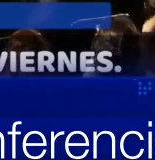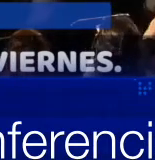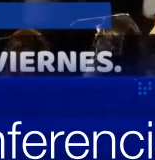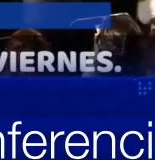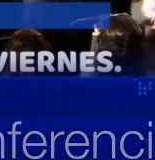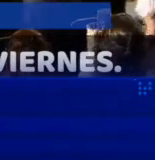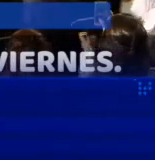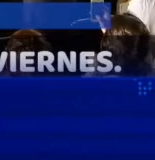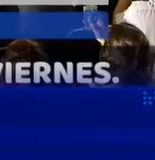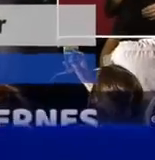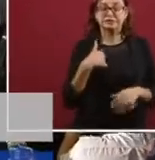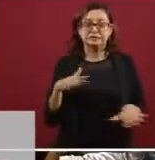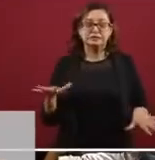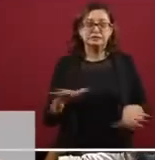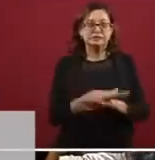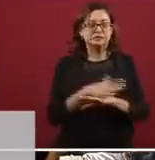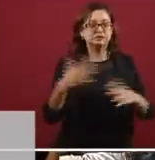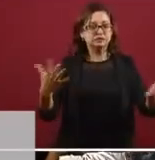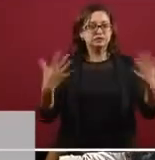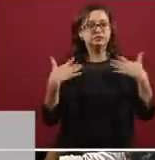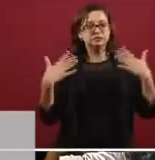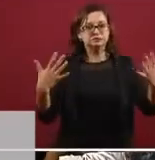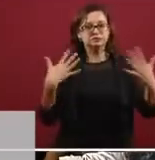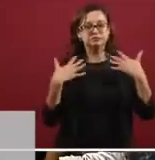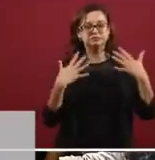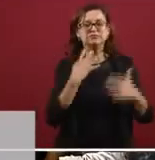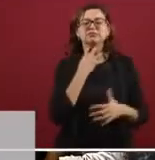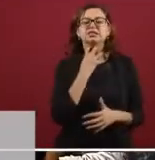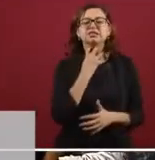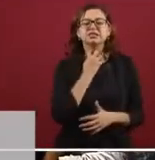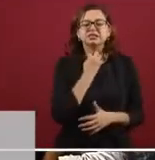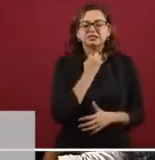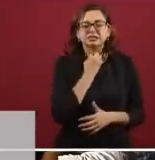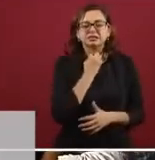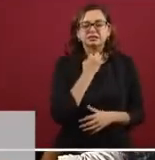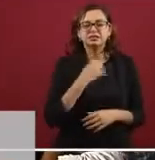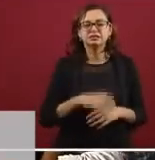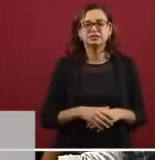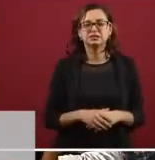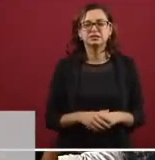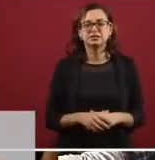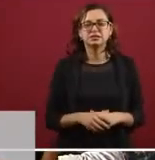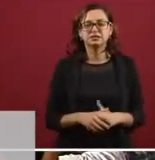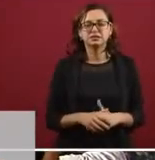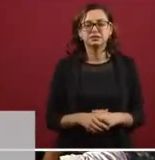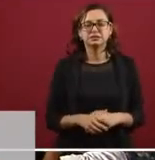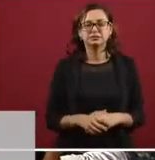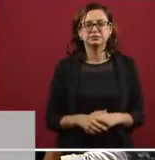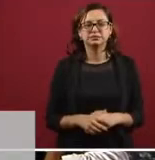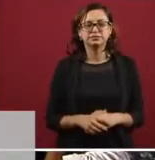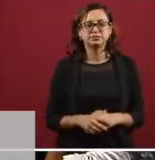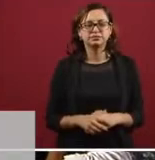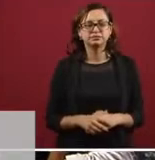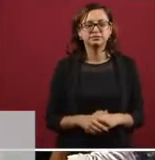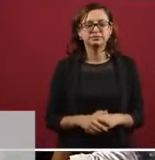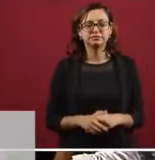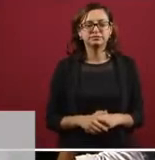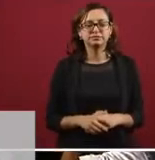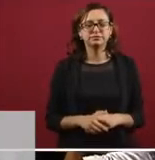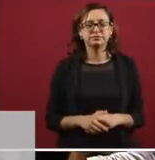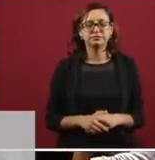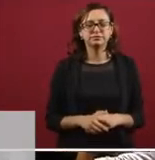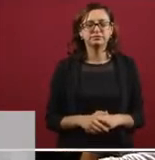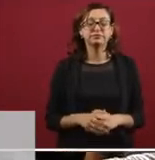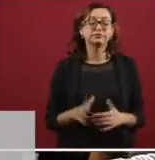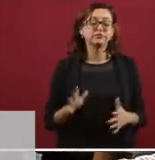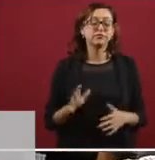los cambios de clima. El día de hoy el presidente informa que estuvo de gira por la Sierra de Puebla y en Oaxaca. Informará el quién